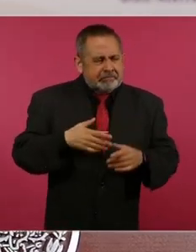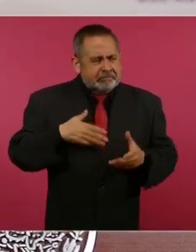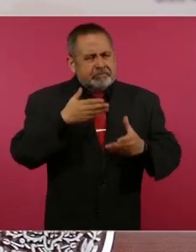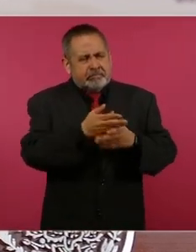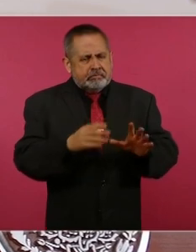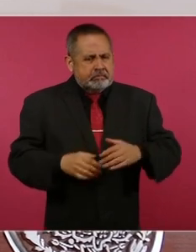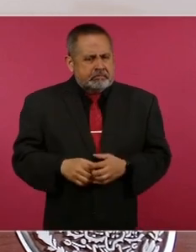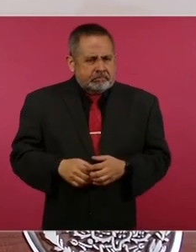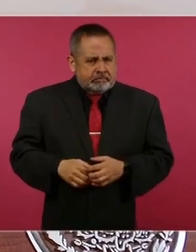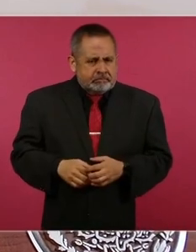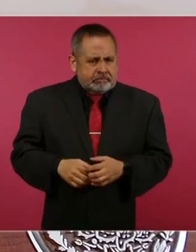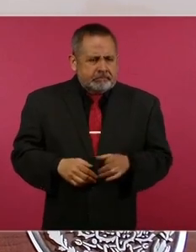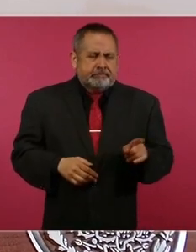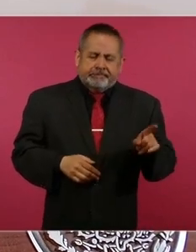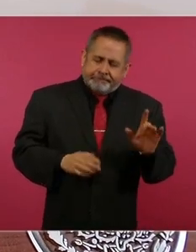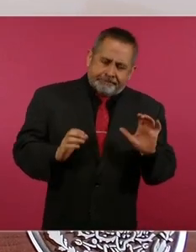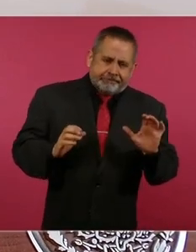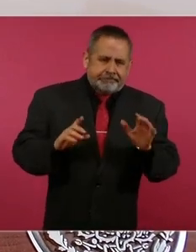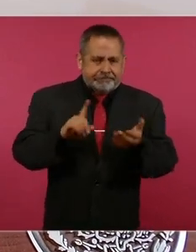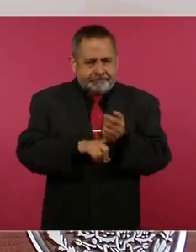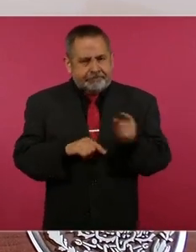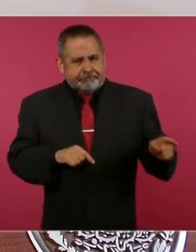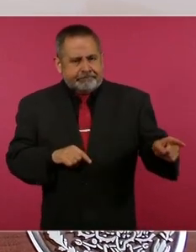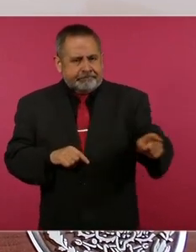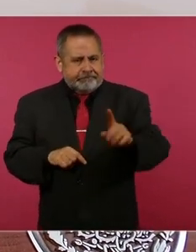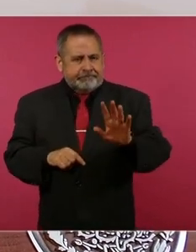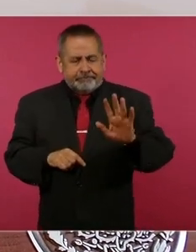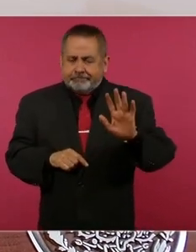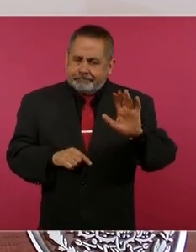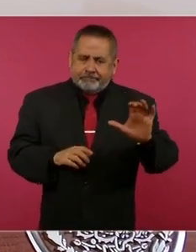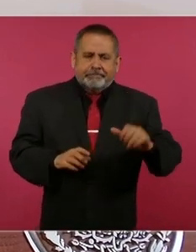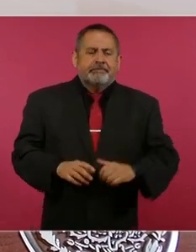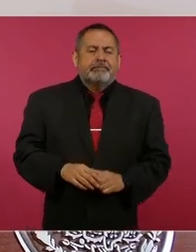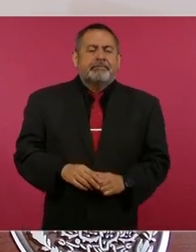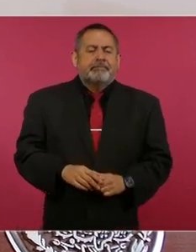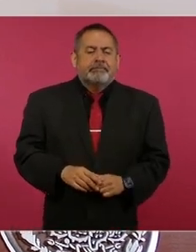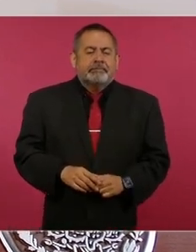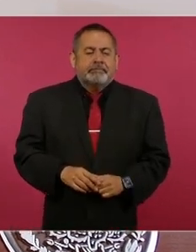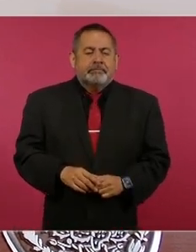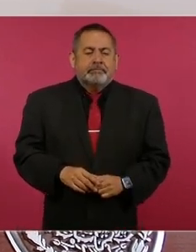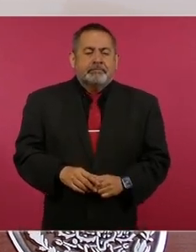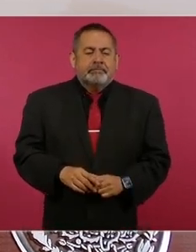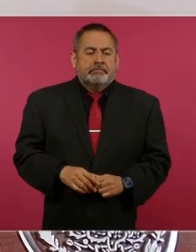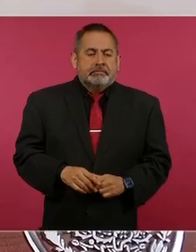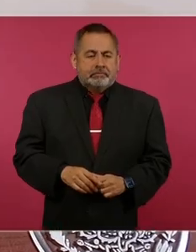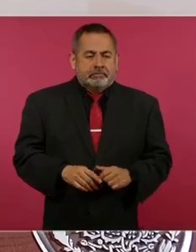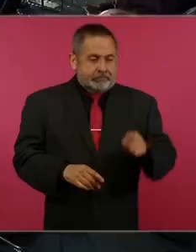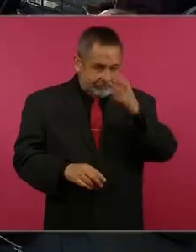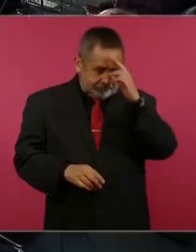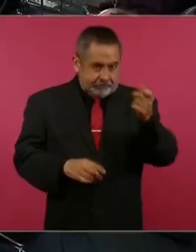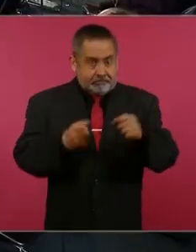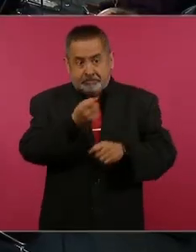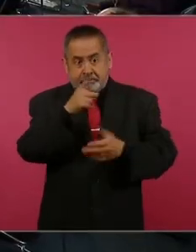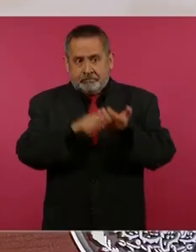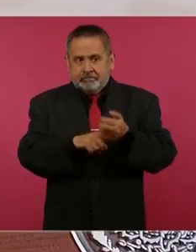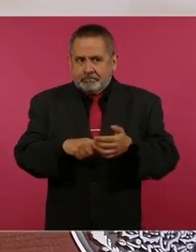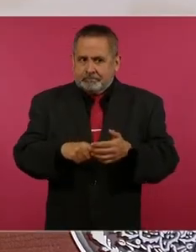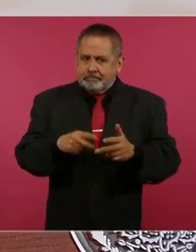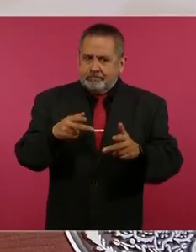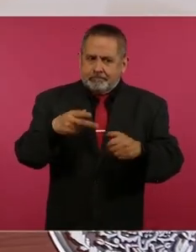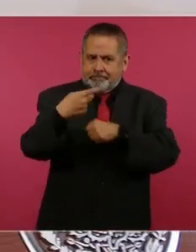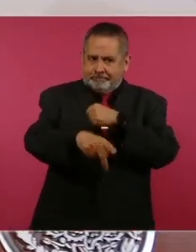Sí, ando con cuidado, porque ahí hay algunos que, ¿sí? O copela o cuello, o sea, ¿qué hacen